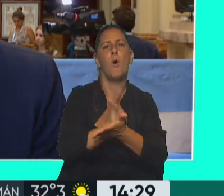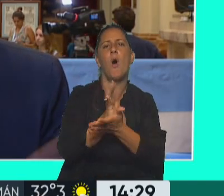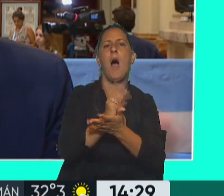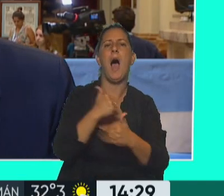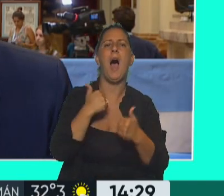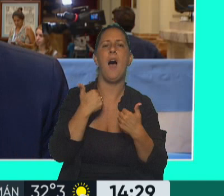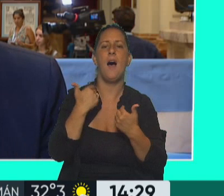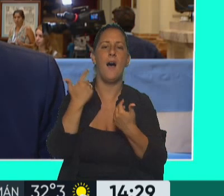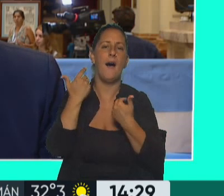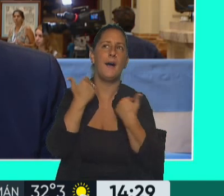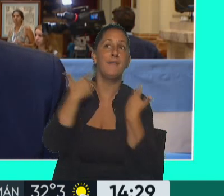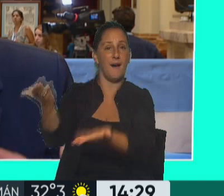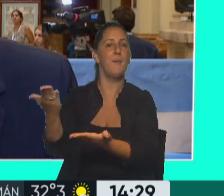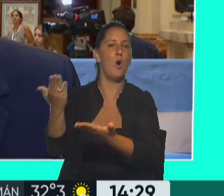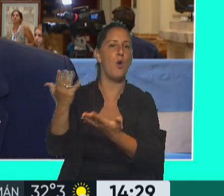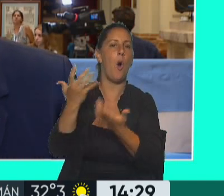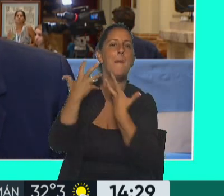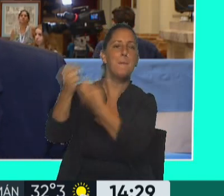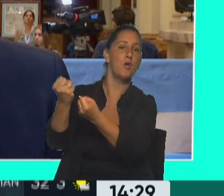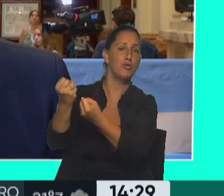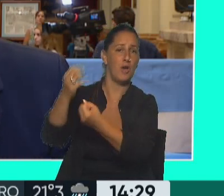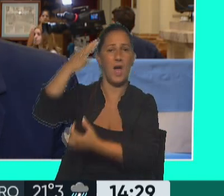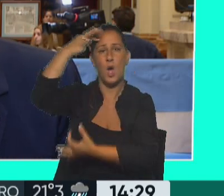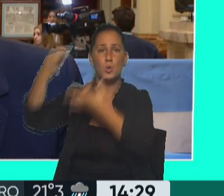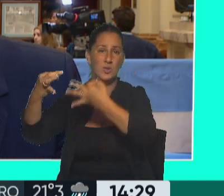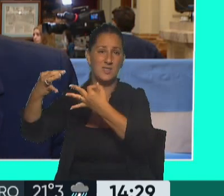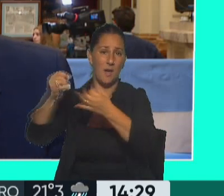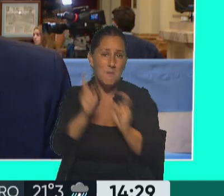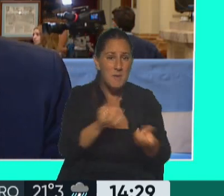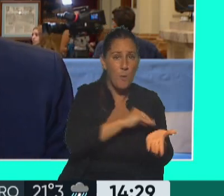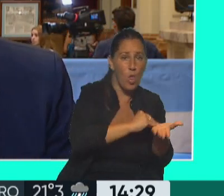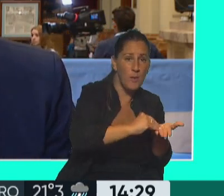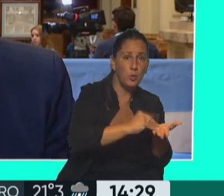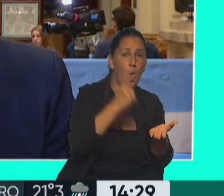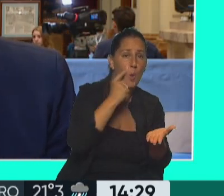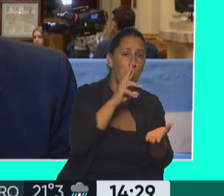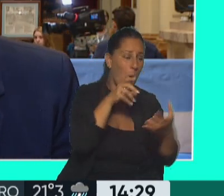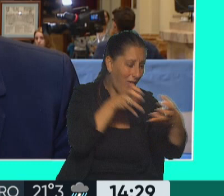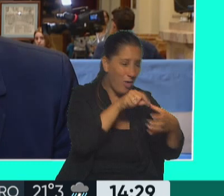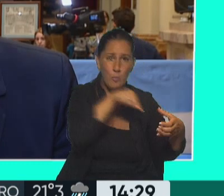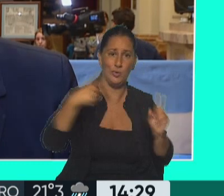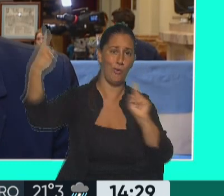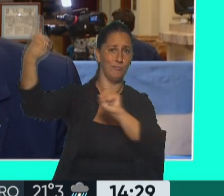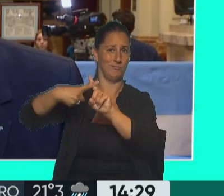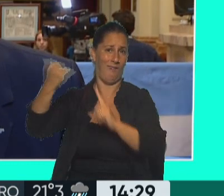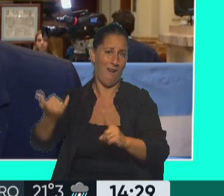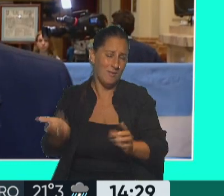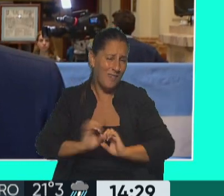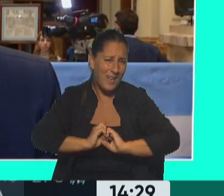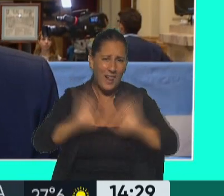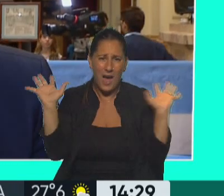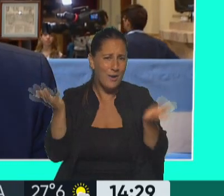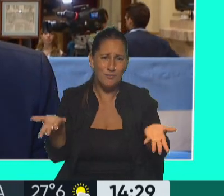del diablo, de la Corte? Los diputados y diputadas de la oposición. Bueno, más claro que eso, échale agua,